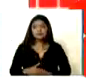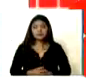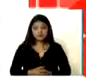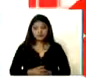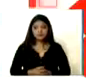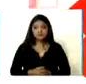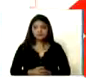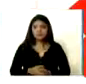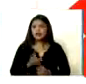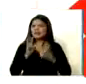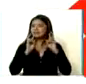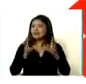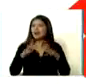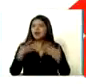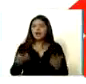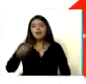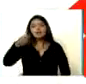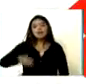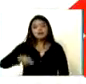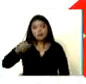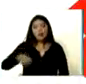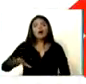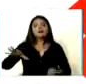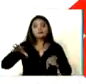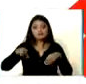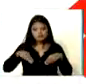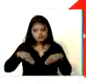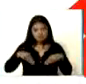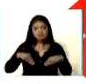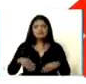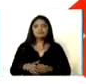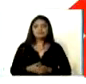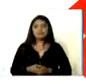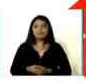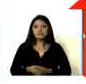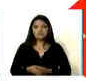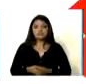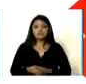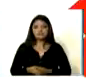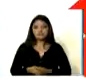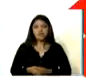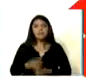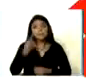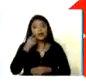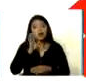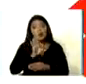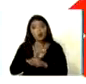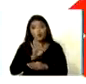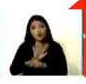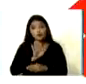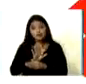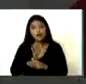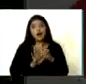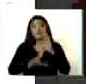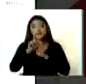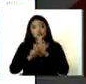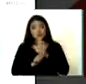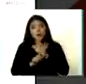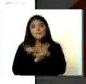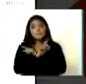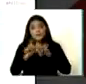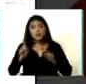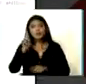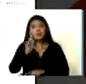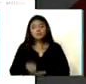Noticias en su principal titular. TCJ admite la solicitud de amparo de la Procuraduría para proteger a la Constitución, pero también en el